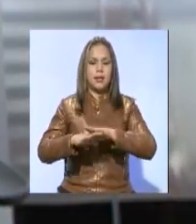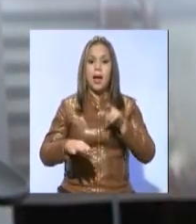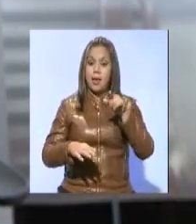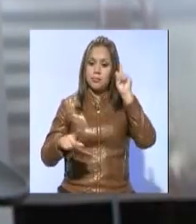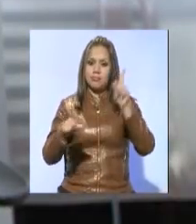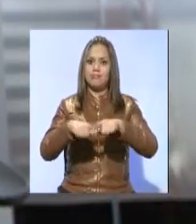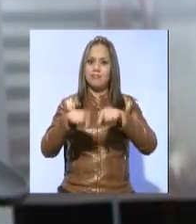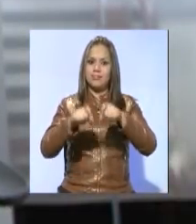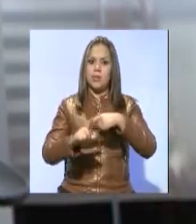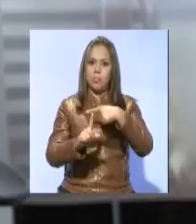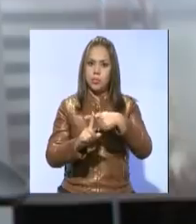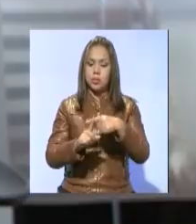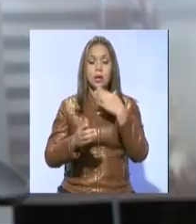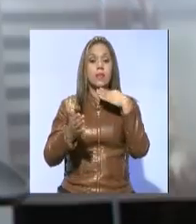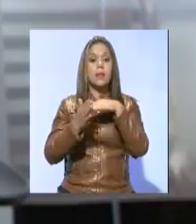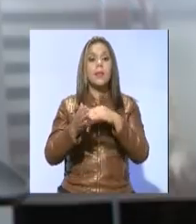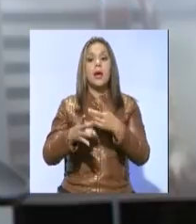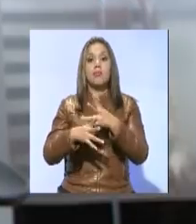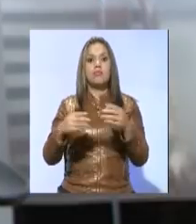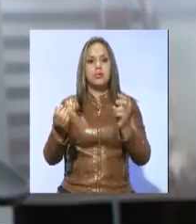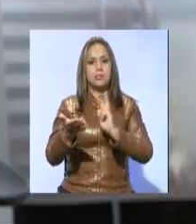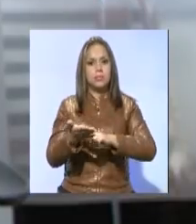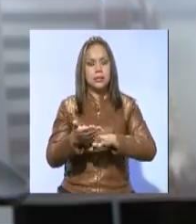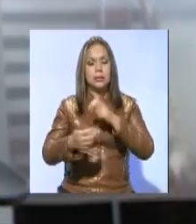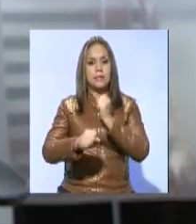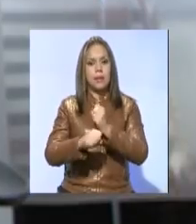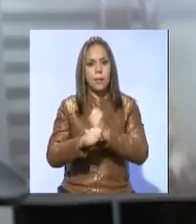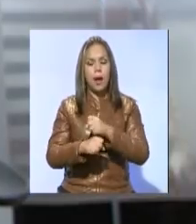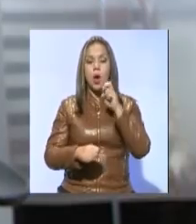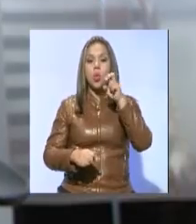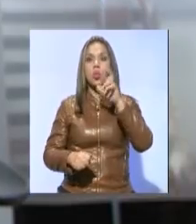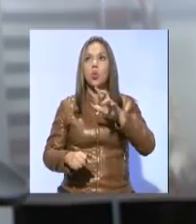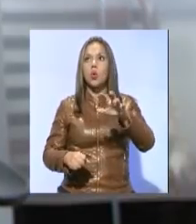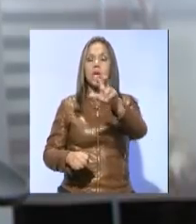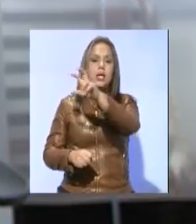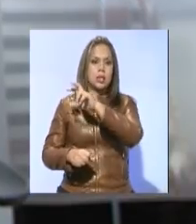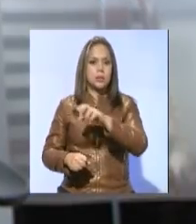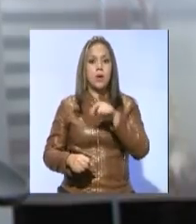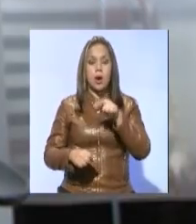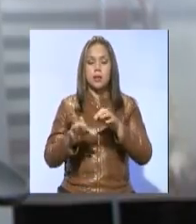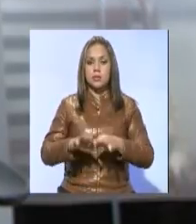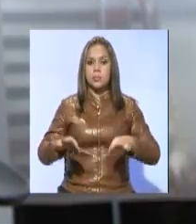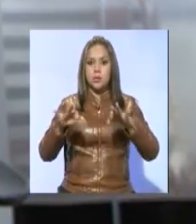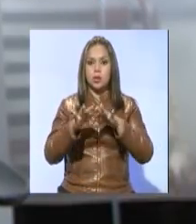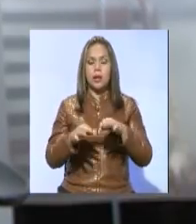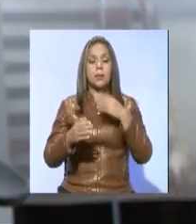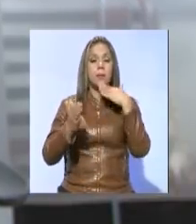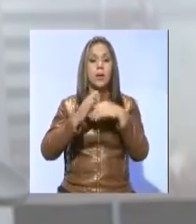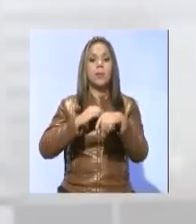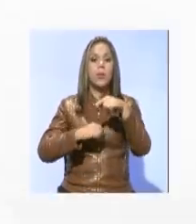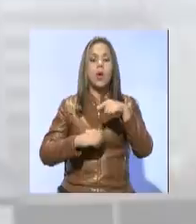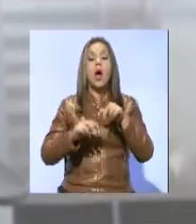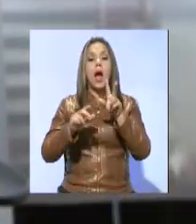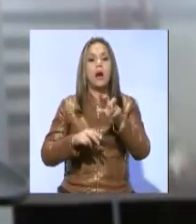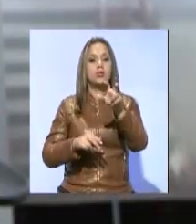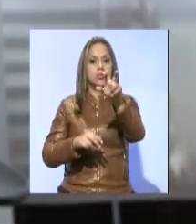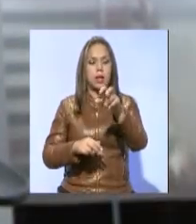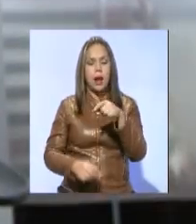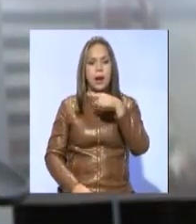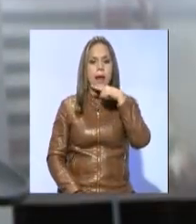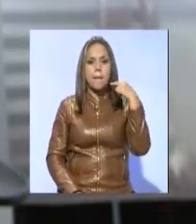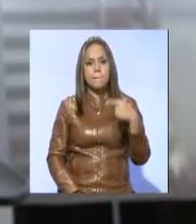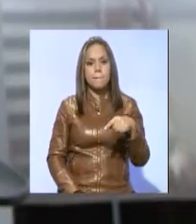la eliminación de visas de trabajo, de visas de turismo con países importantes, digamos como Australia,